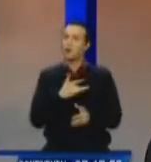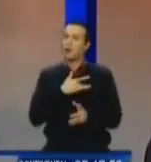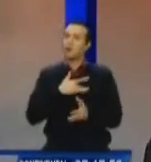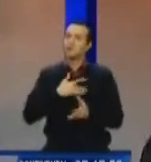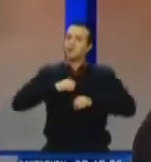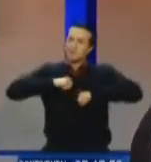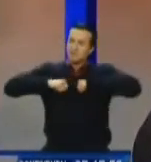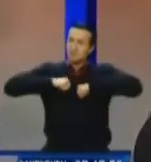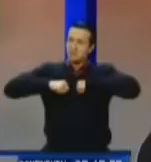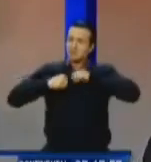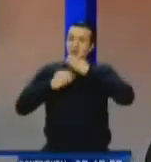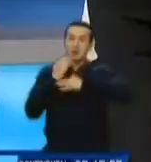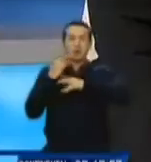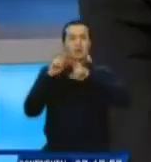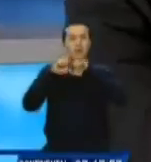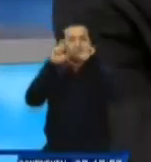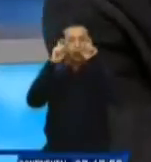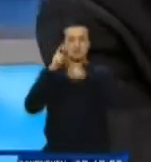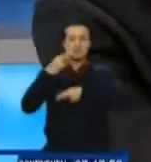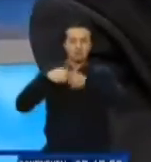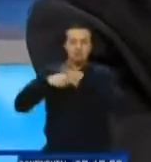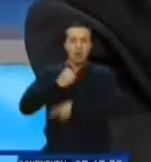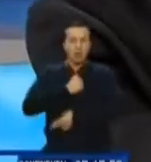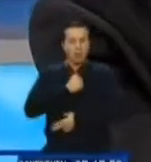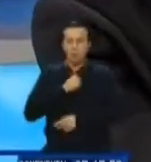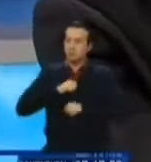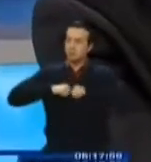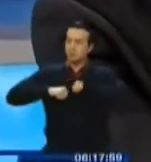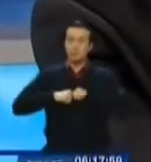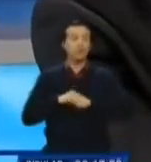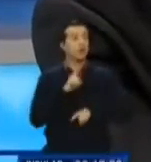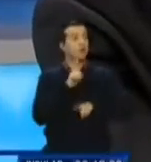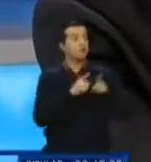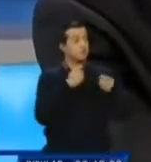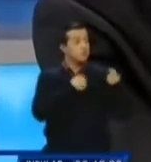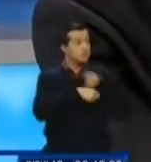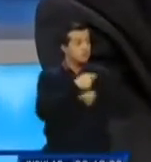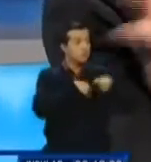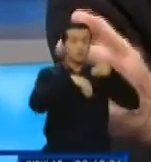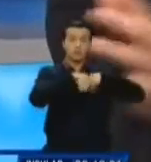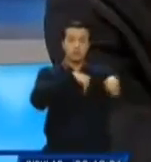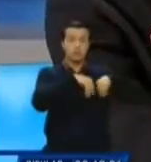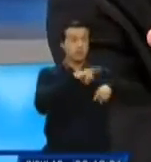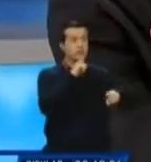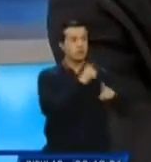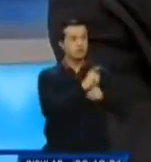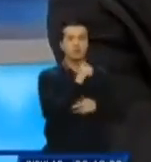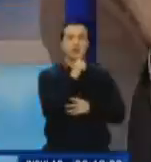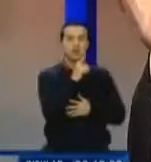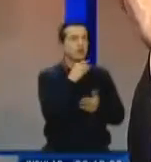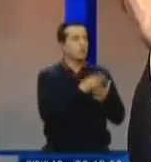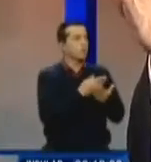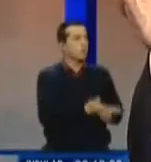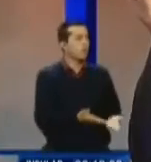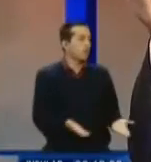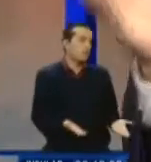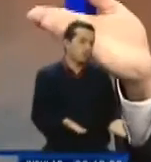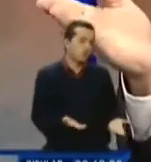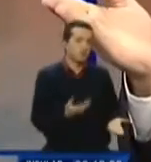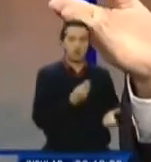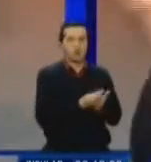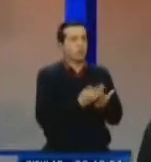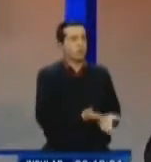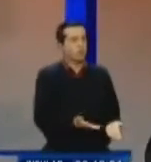está viendo que hay oferta de parte de quienes venden a las grandes cadenas significa que alguien está demandando cuando no estuvieran comprando